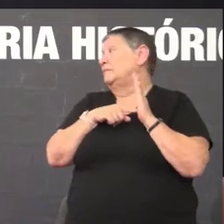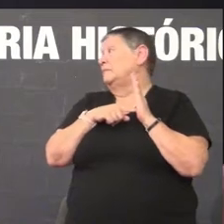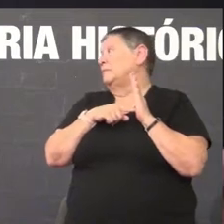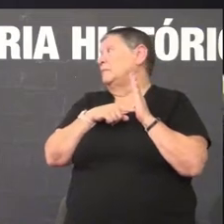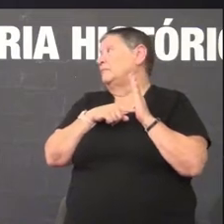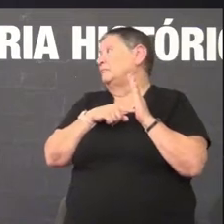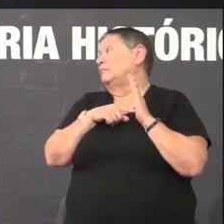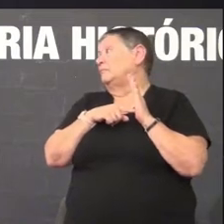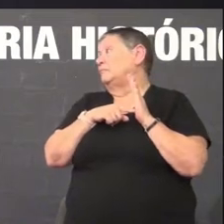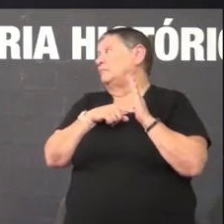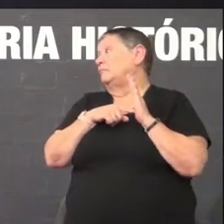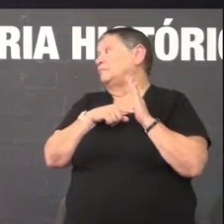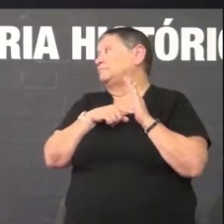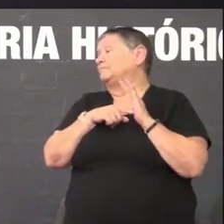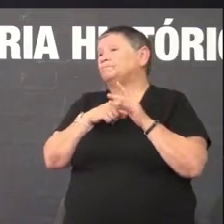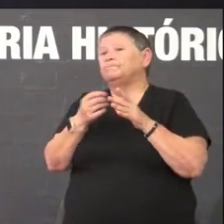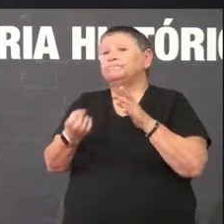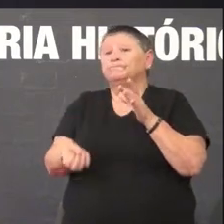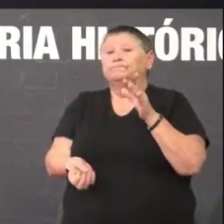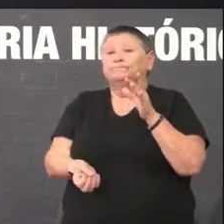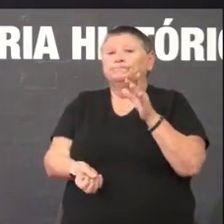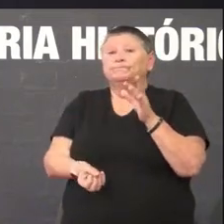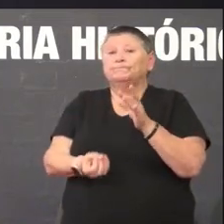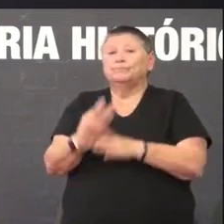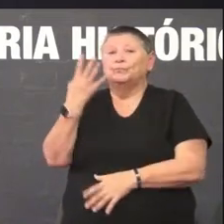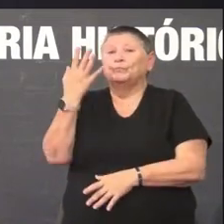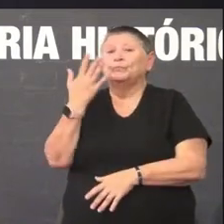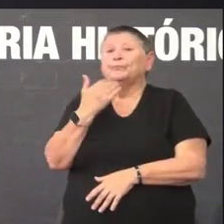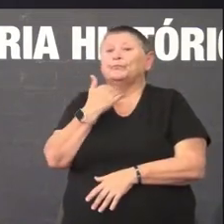se lleva a cabo algo